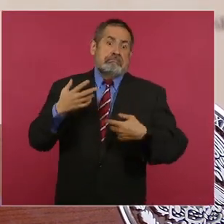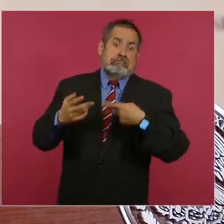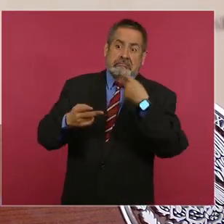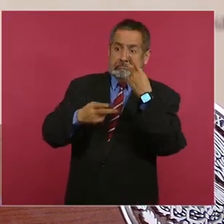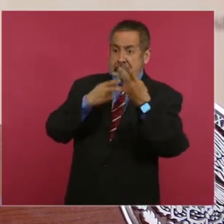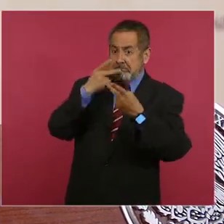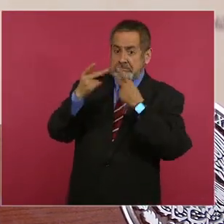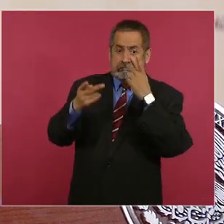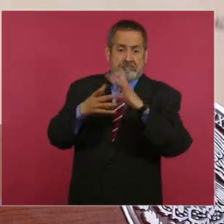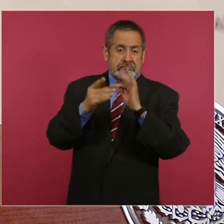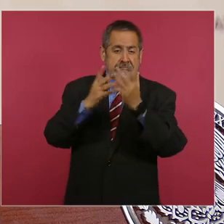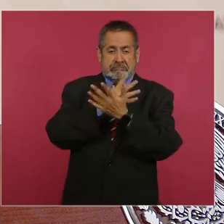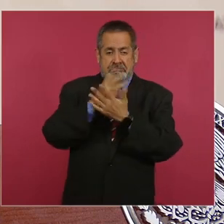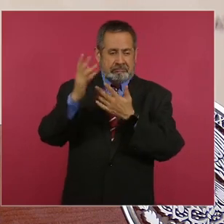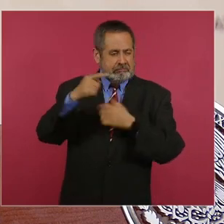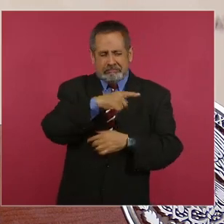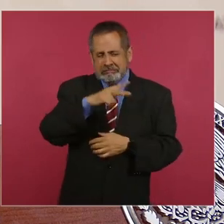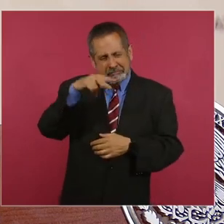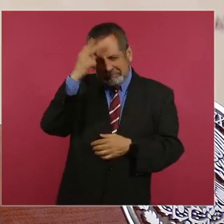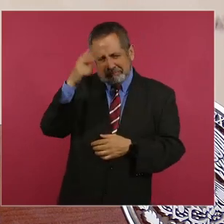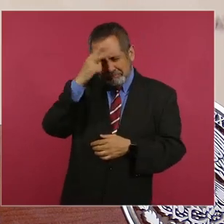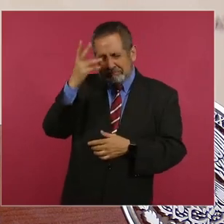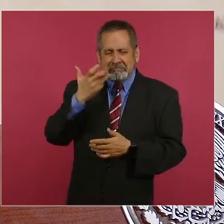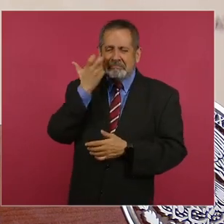una interpretación